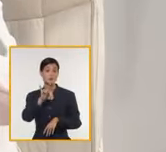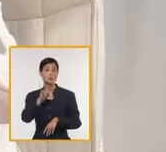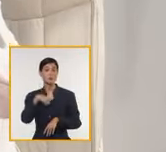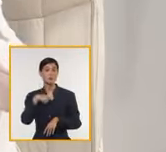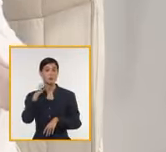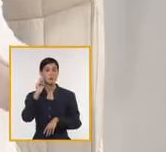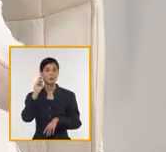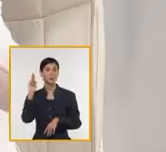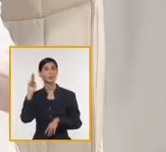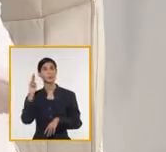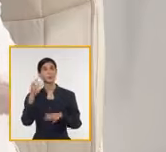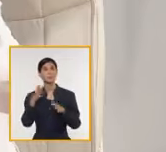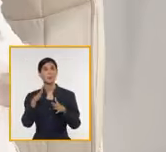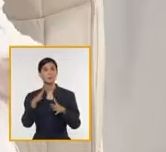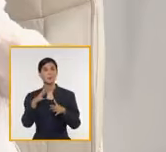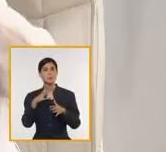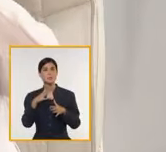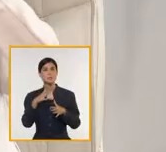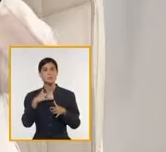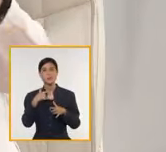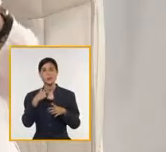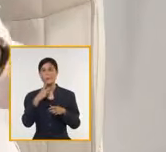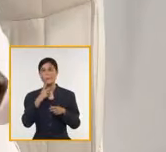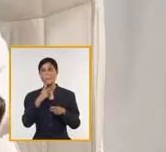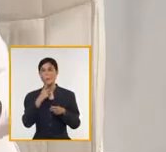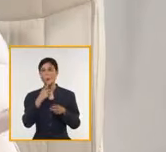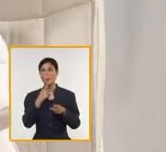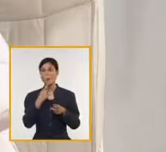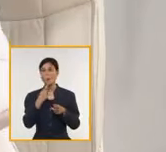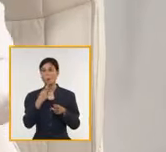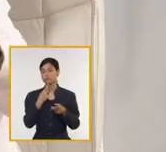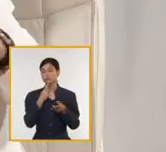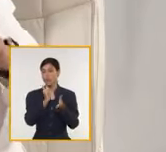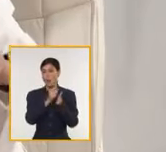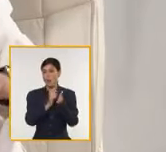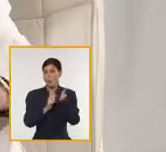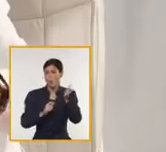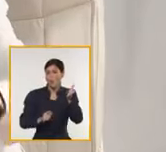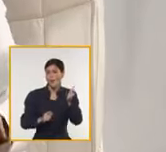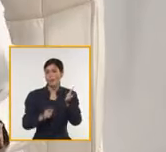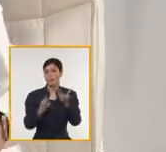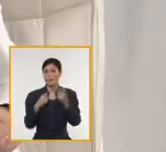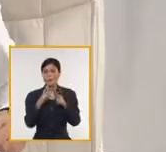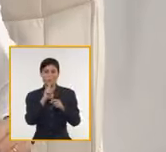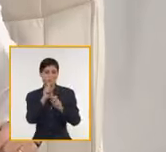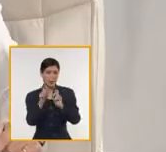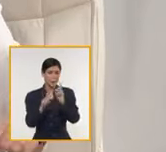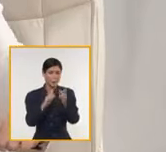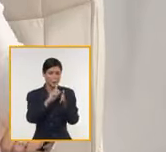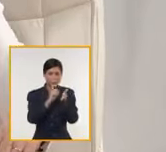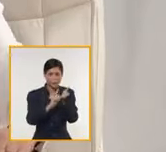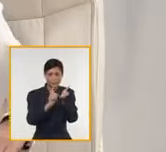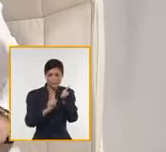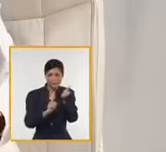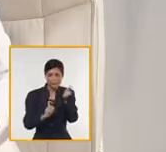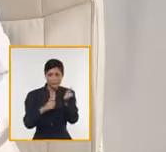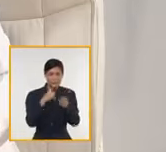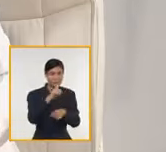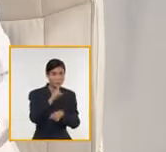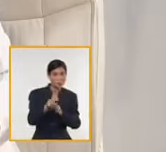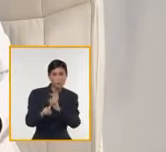estoy citando, por ejemplo, encuestas de Interlaces, encuestas del propio El Nacional. Se manifiesta